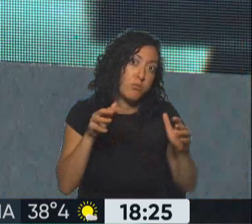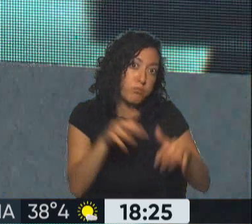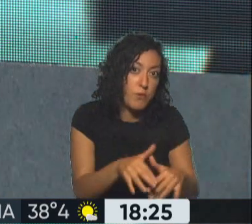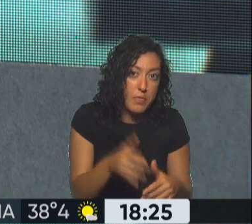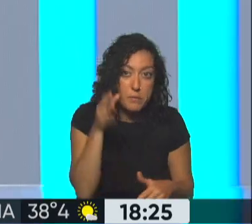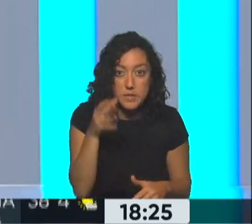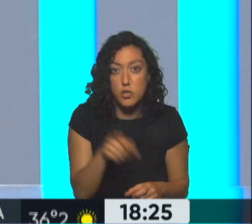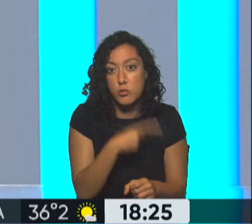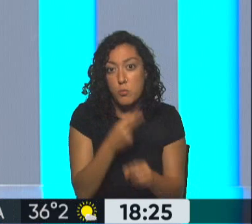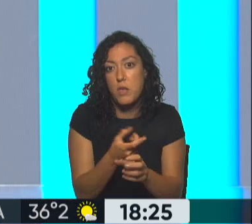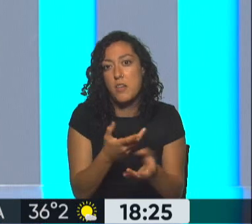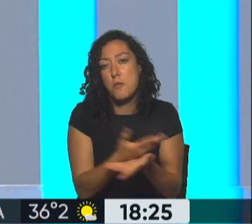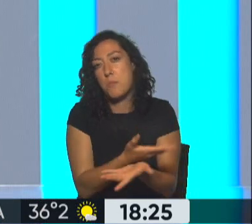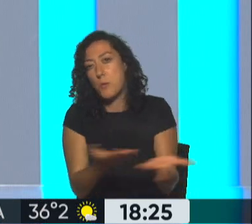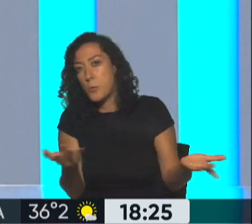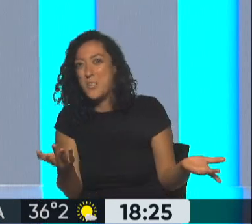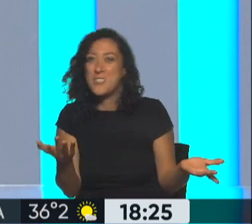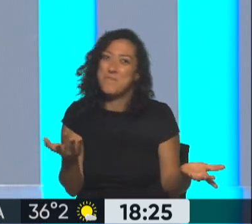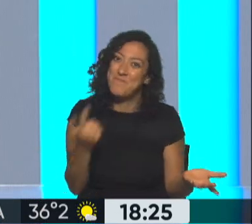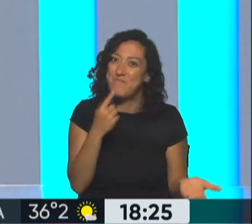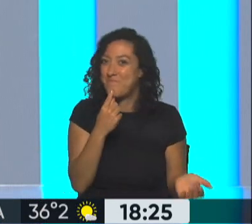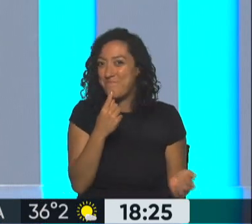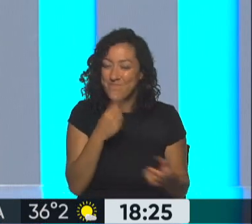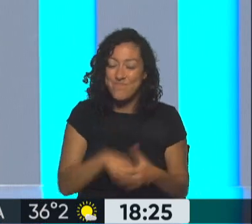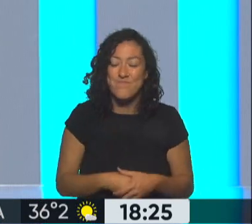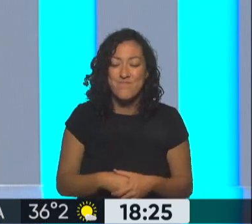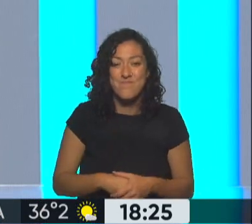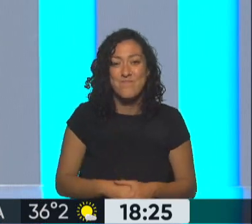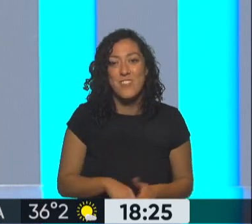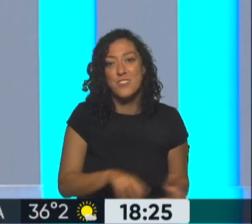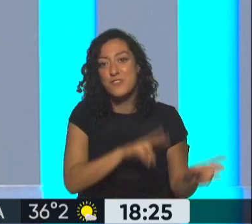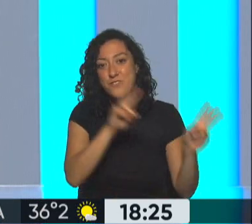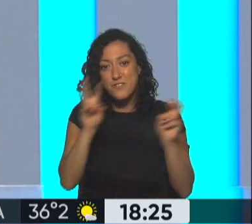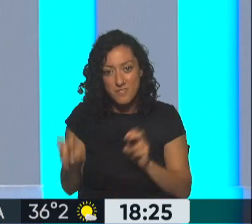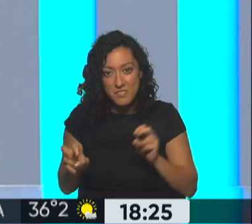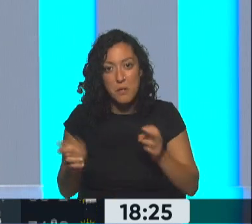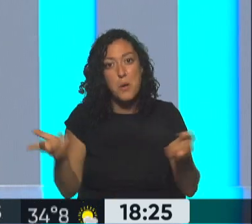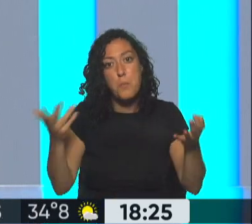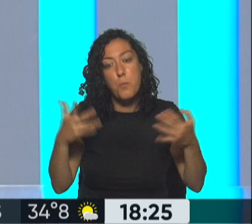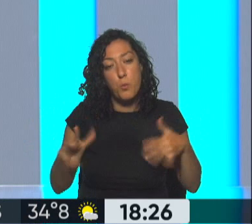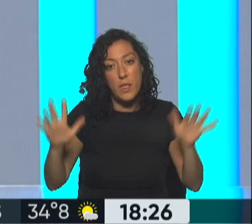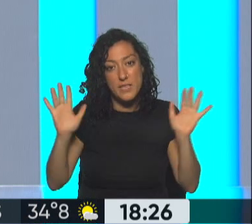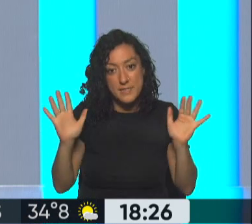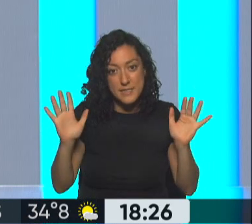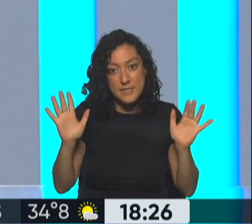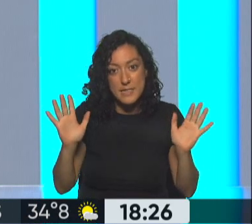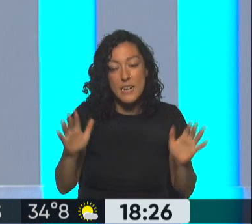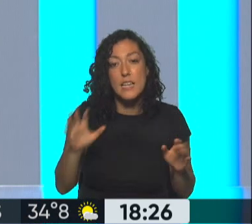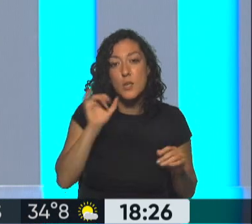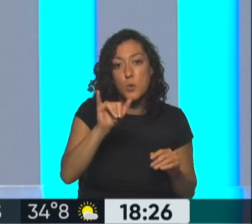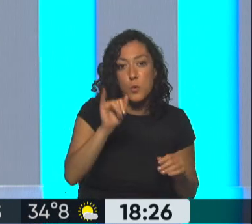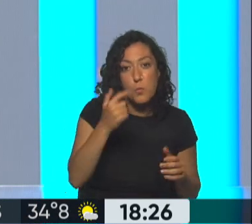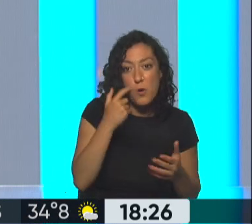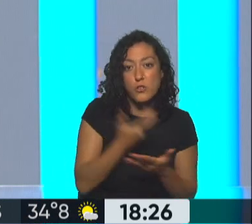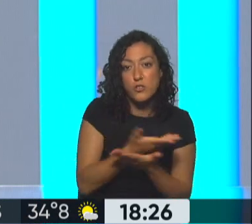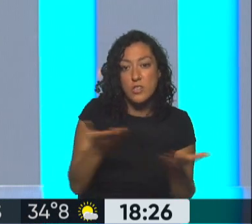cual, eso de público está por verse. Y la otra cuestión de que pudiera eventualmente transmitirse a través de YouTube por